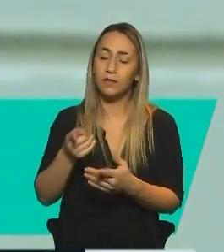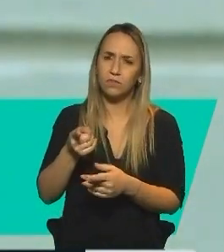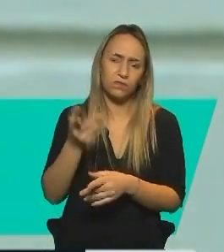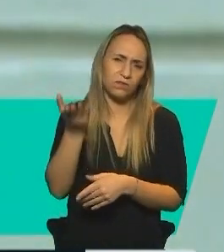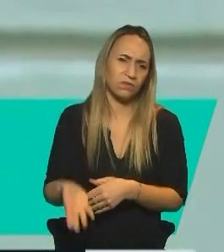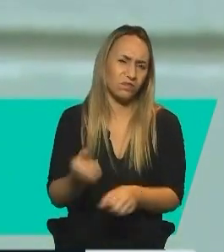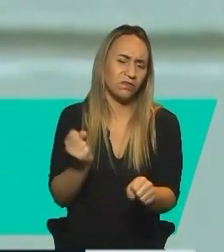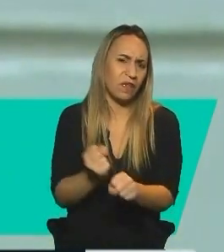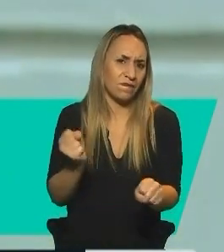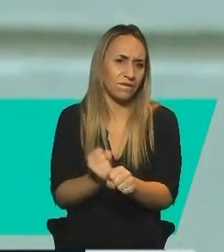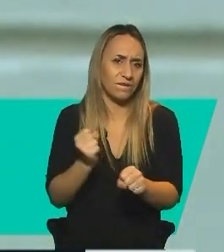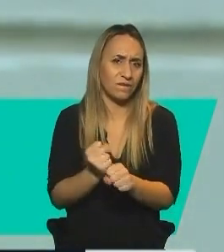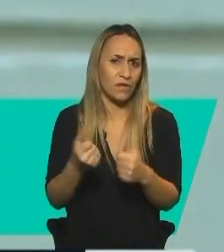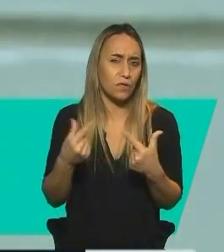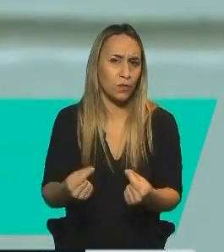trabajadora.